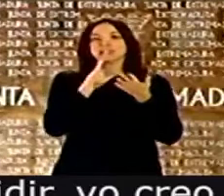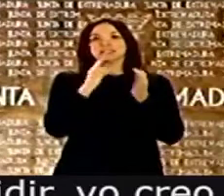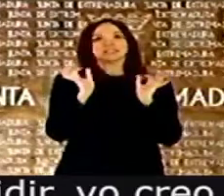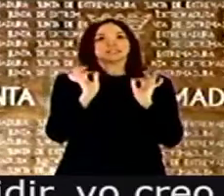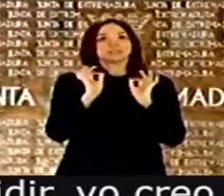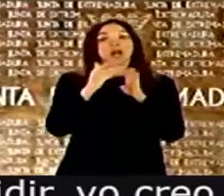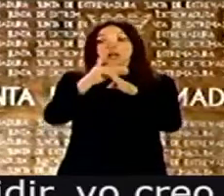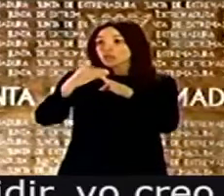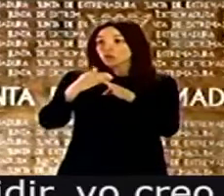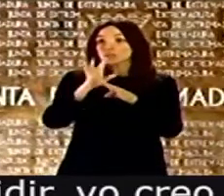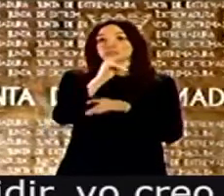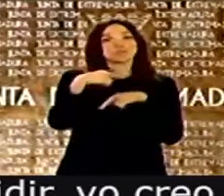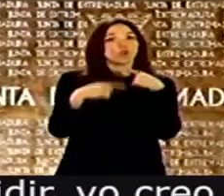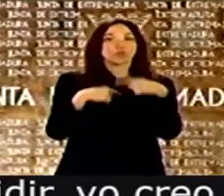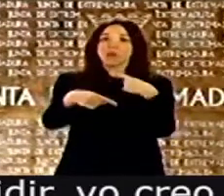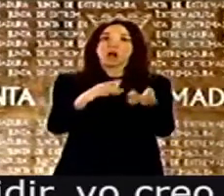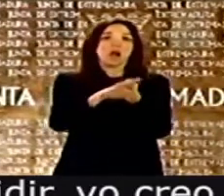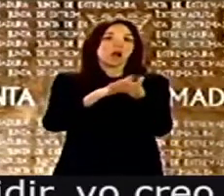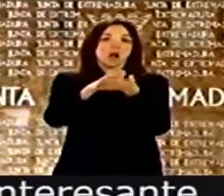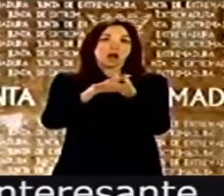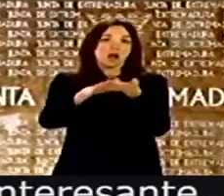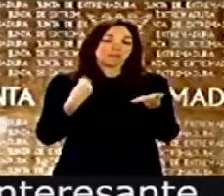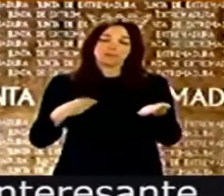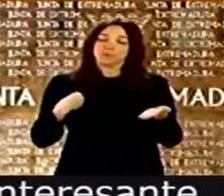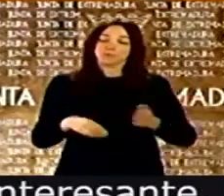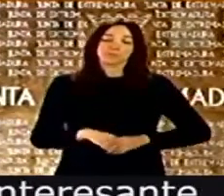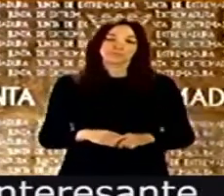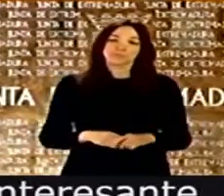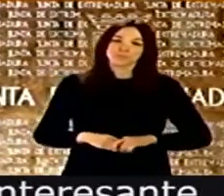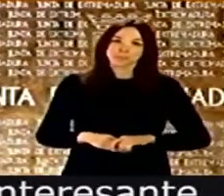sean los demás los que están todos los días hablando del mismo, ¿no?